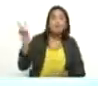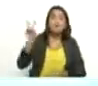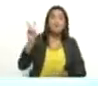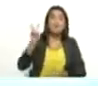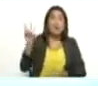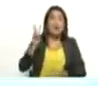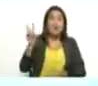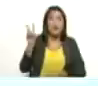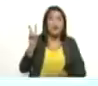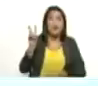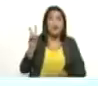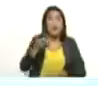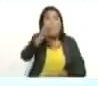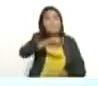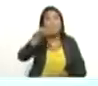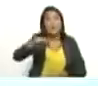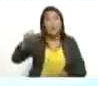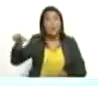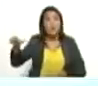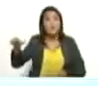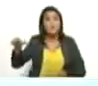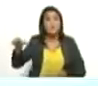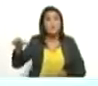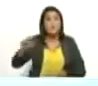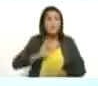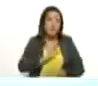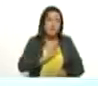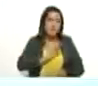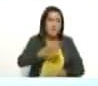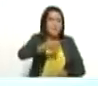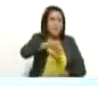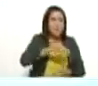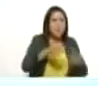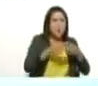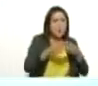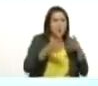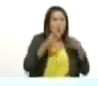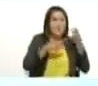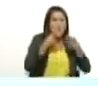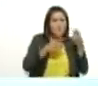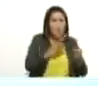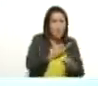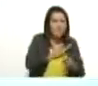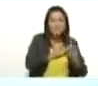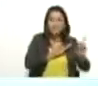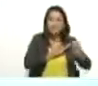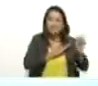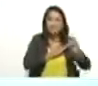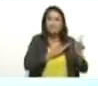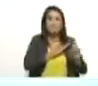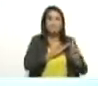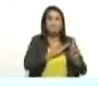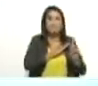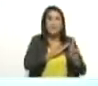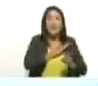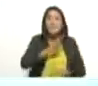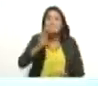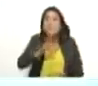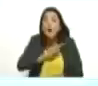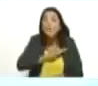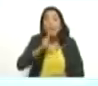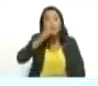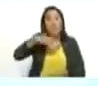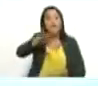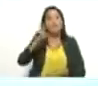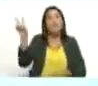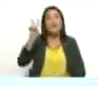a todos los venezolanos y venezolanas. No le pertenece a este puñado de partidos políticos, de politiqueros.